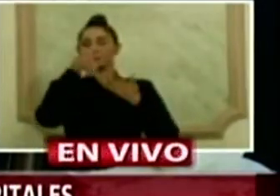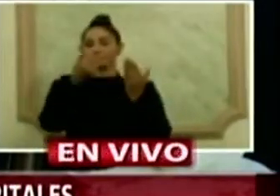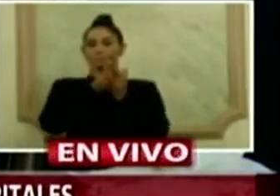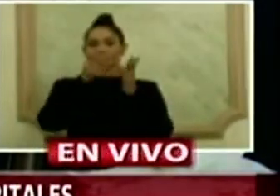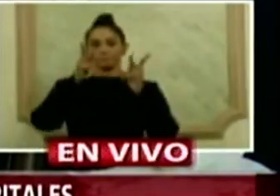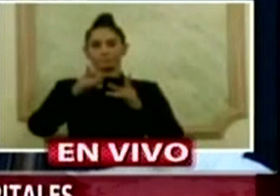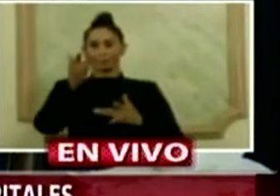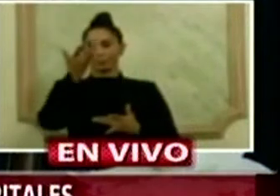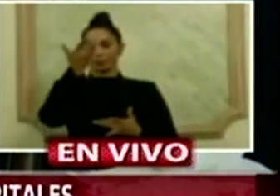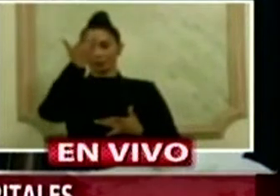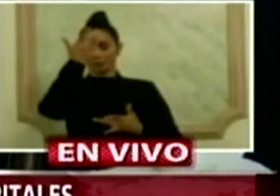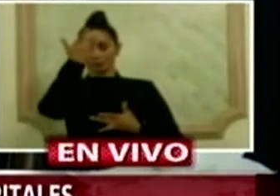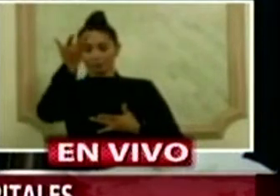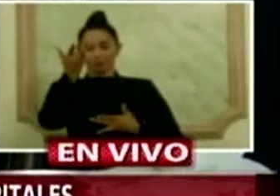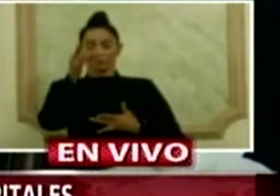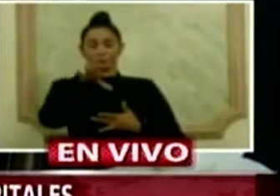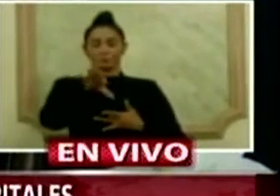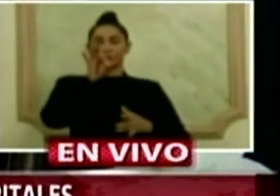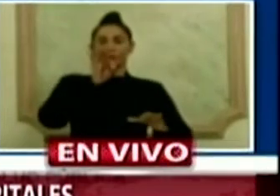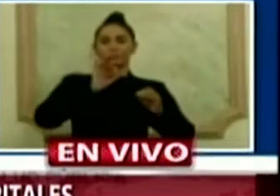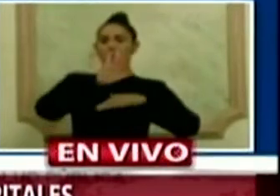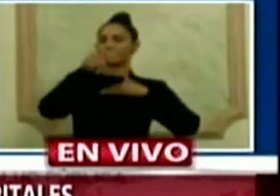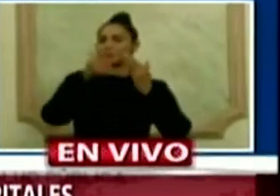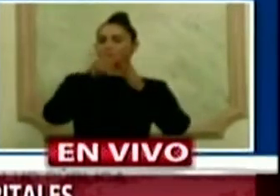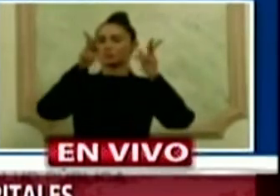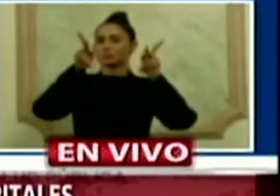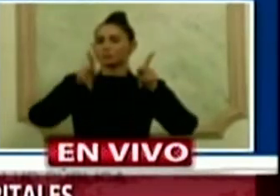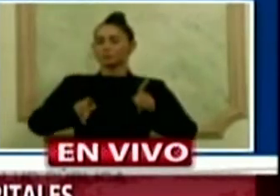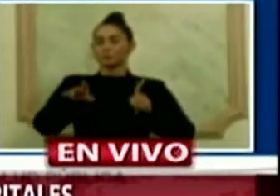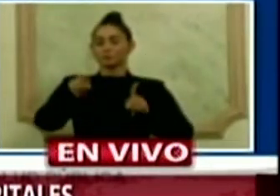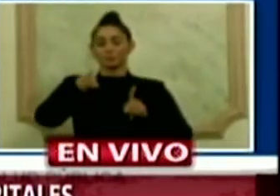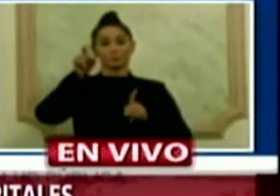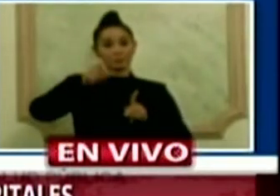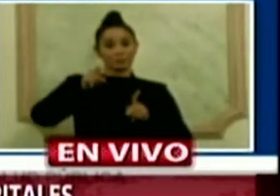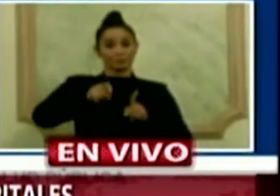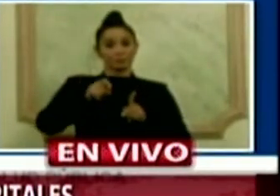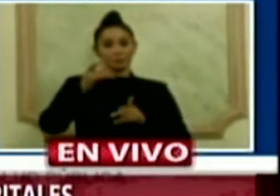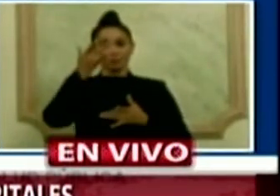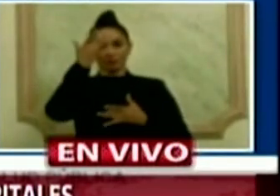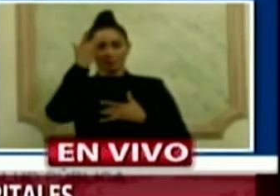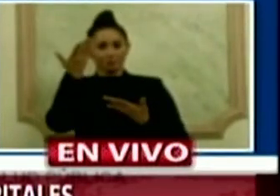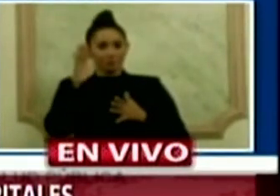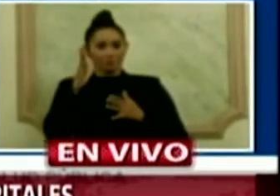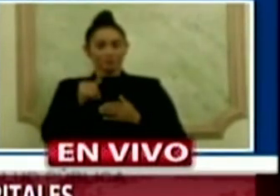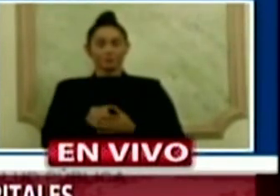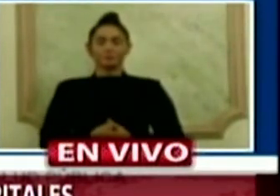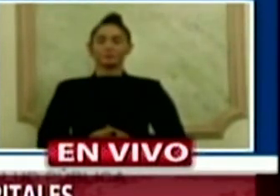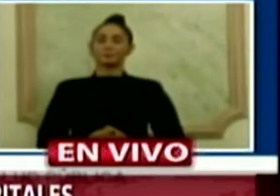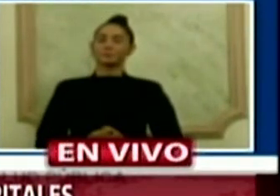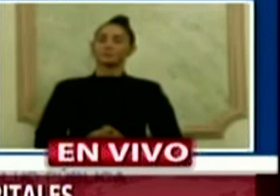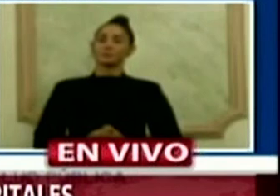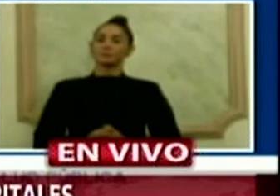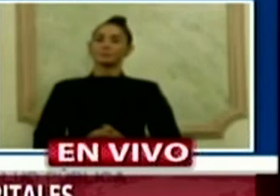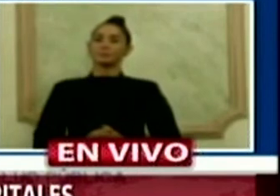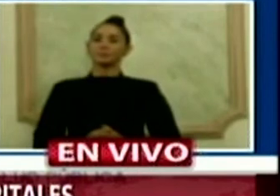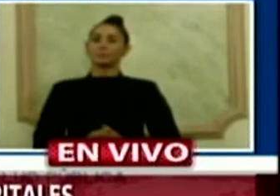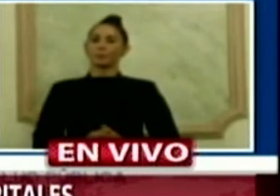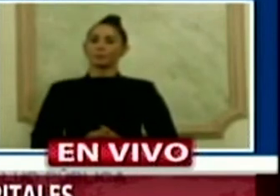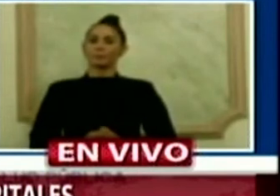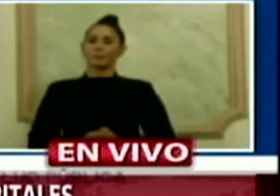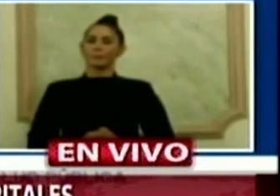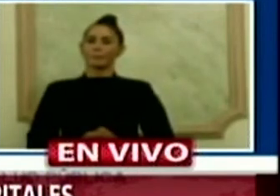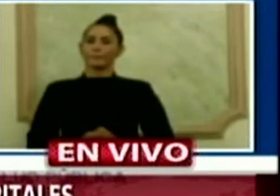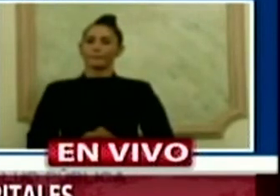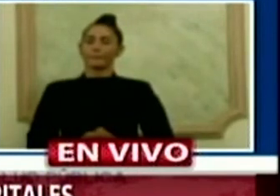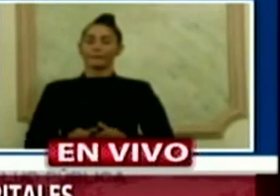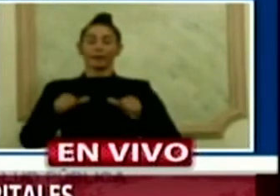ser aplicadas a toda la población que así lo necesite. Seguiremos garantizando a través del